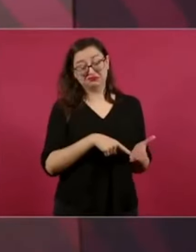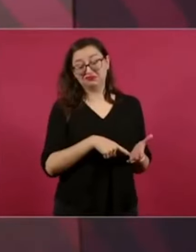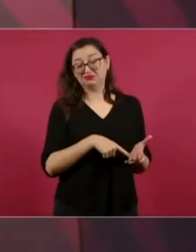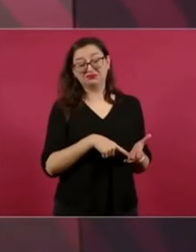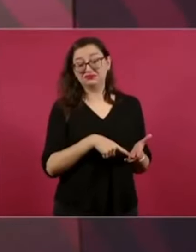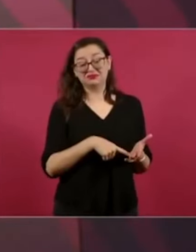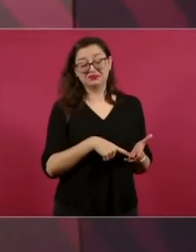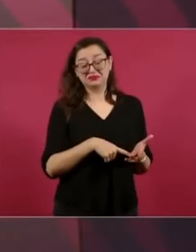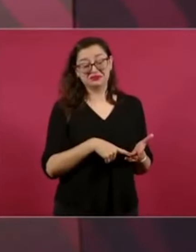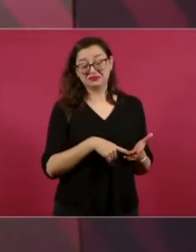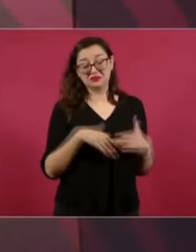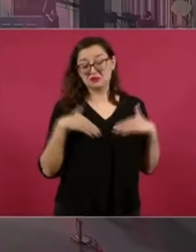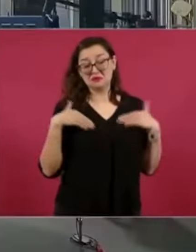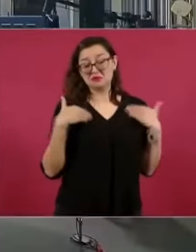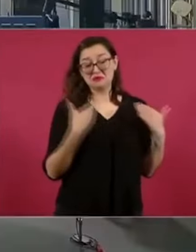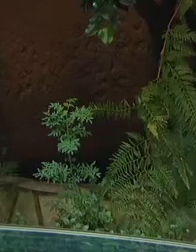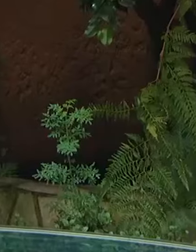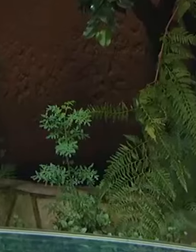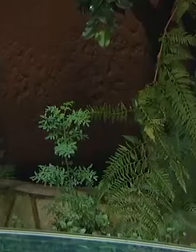mucha credibilidad.